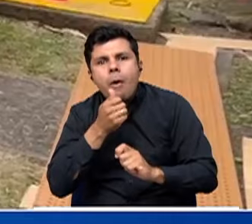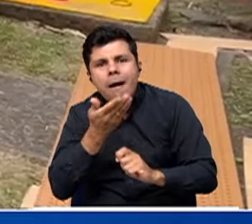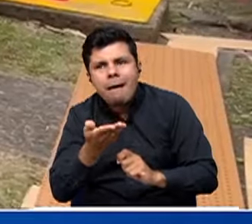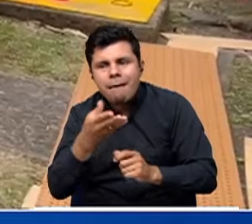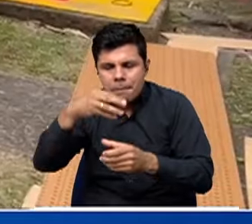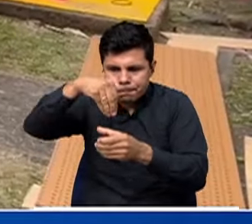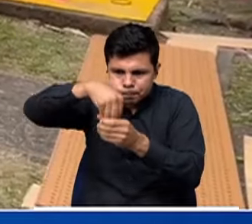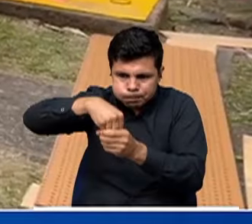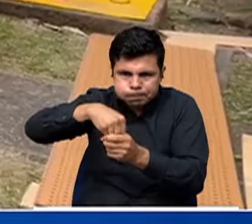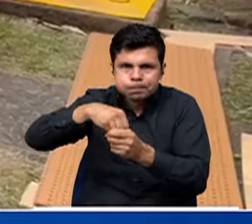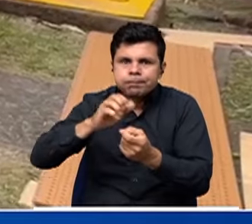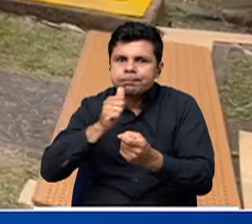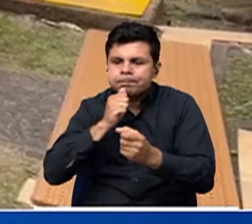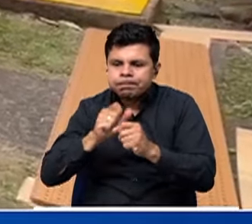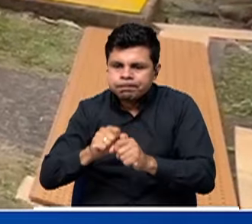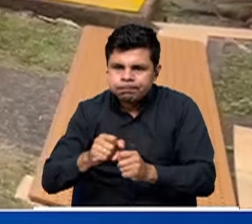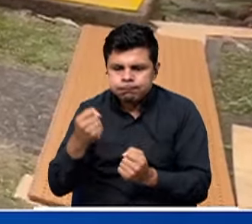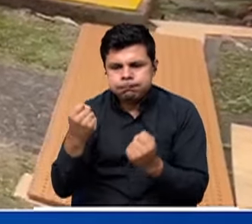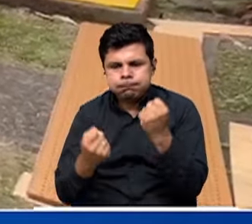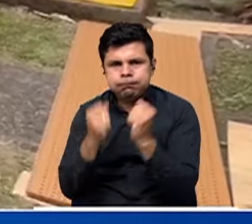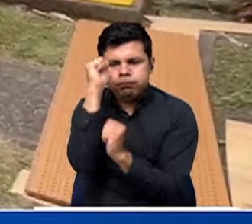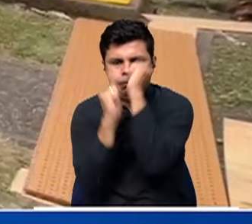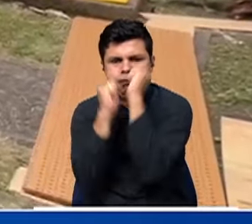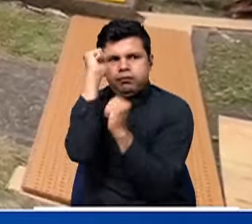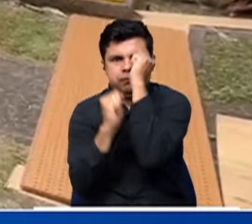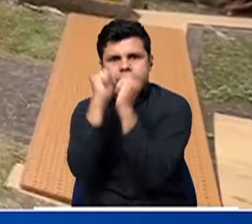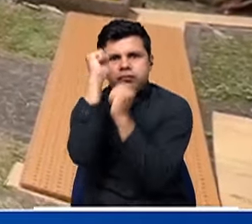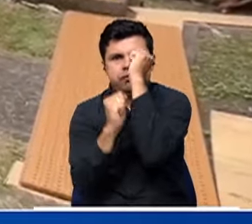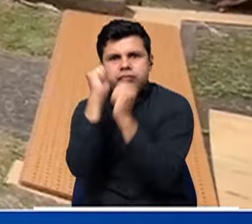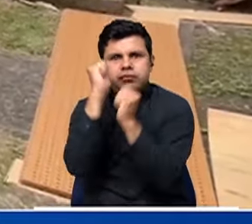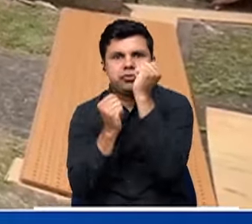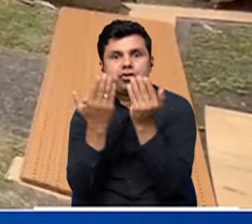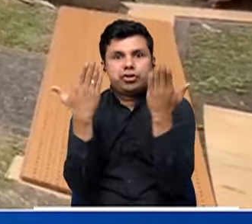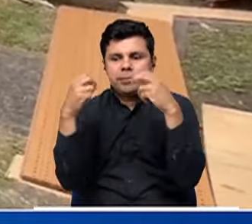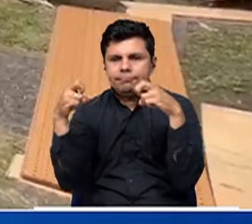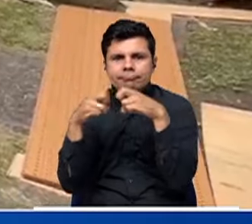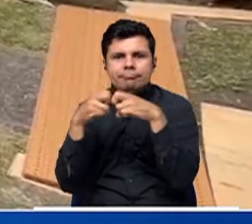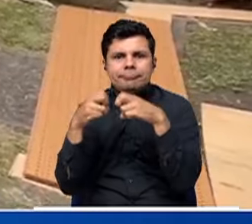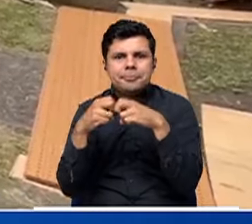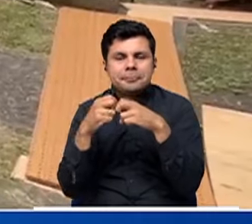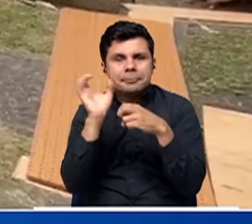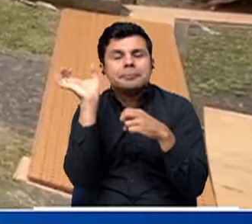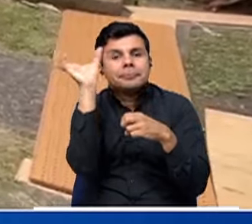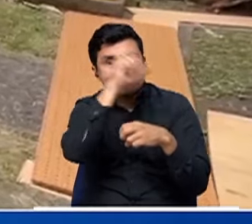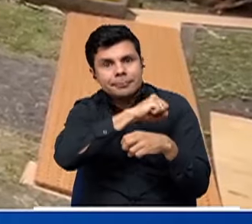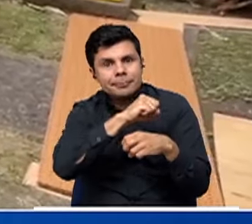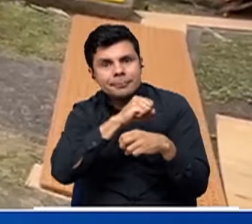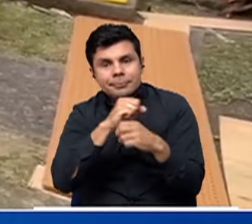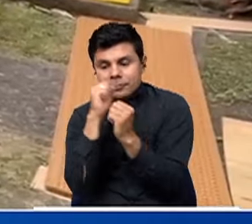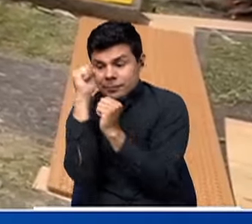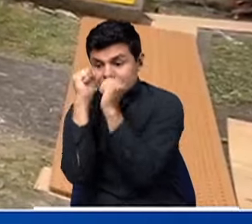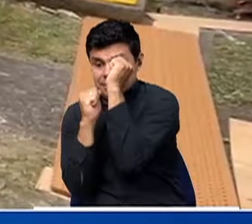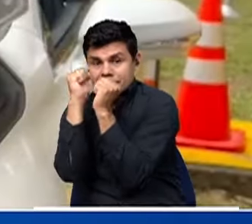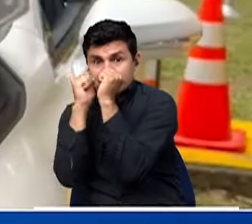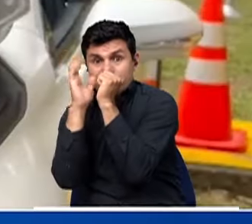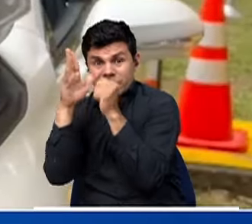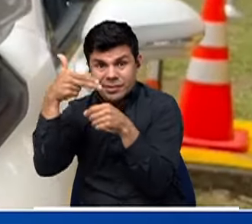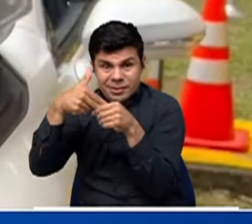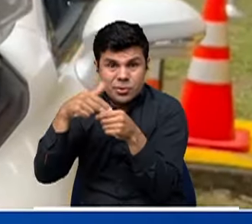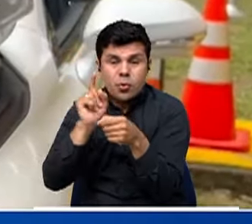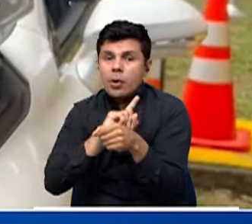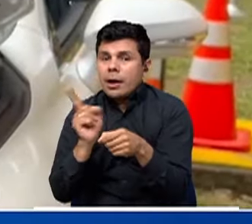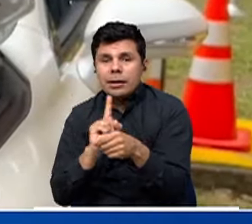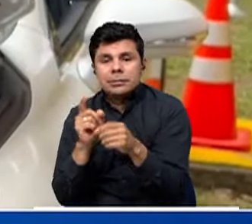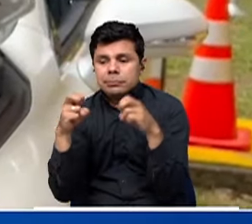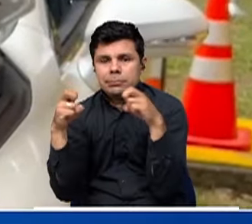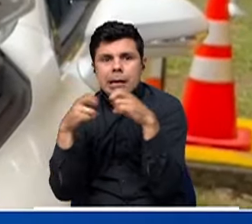energía eléctrica para mover un carro. Lo mueve a través de un motor eléctrico que tiene el carro. Entonces, básicamente, un vehículo de hidrógeno de celda